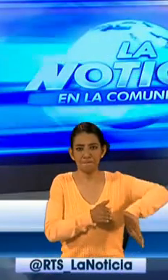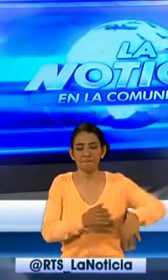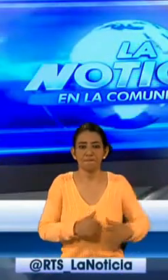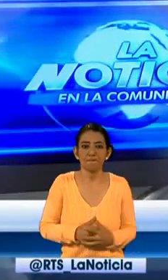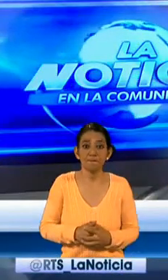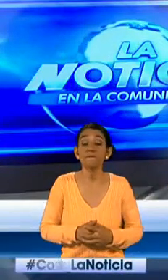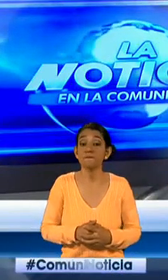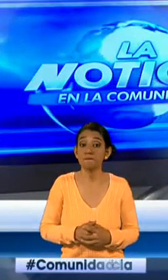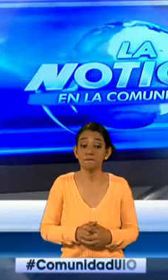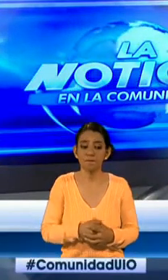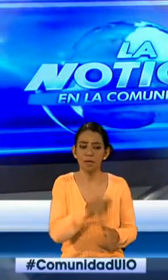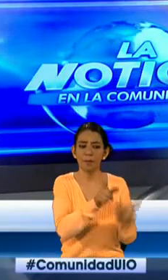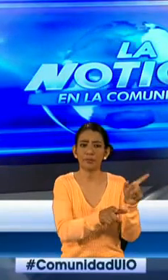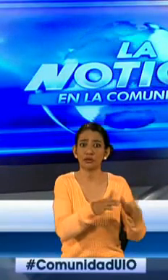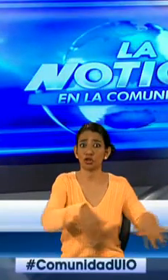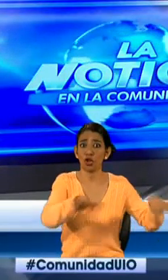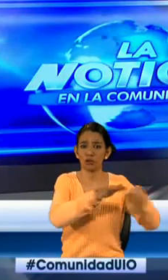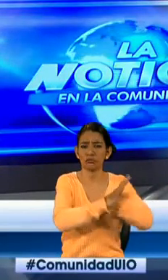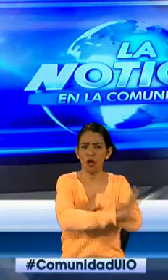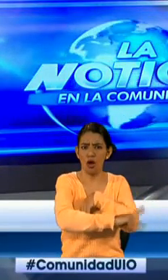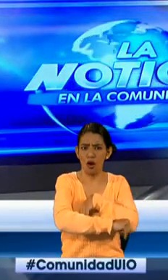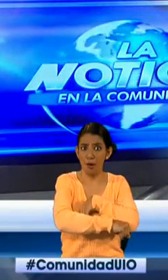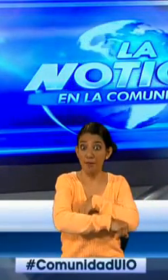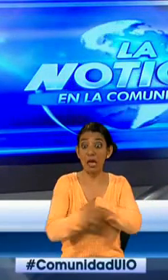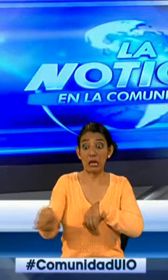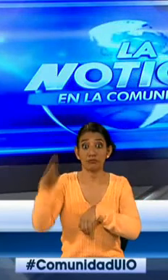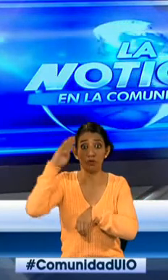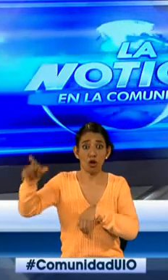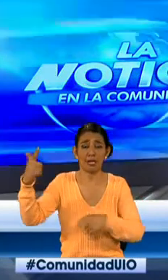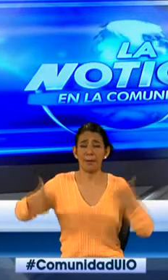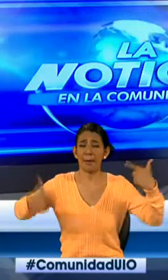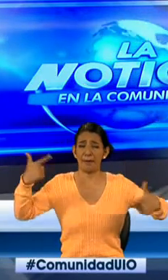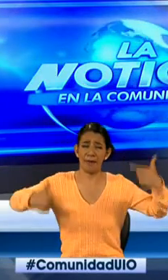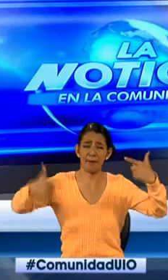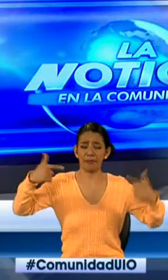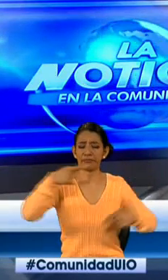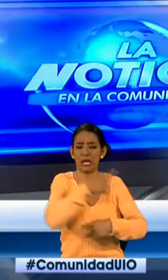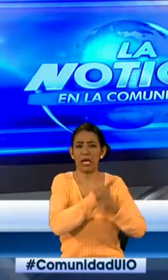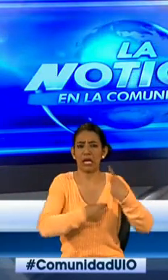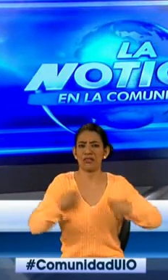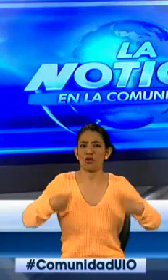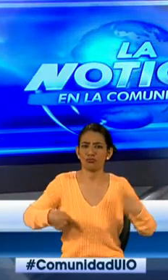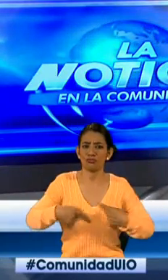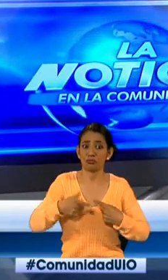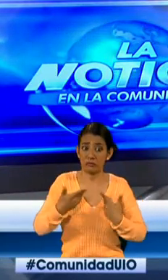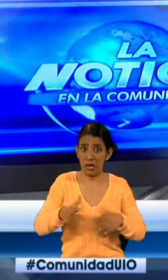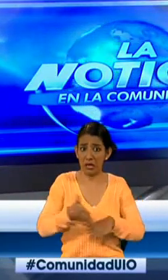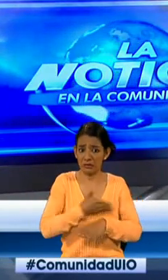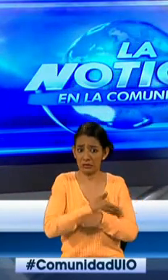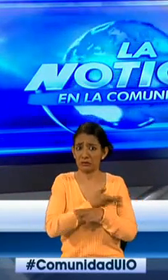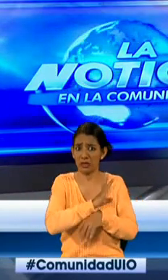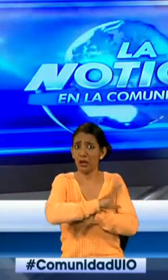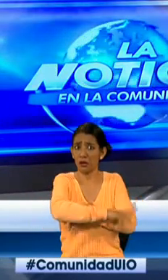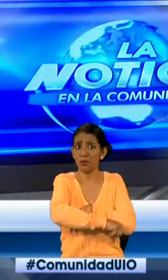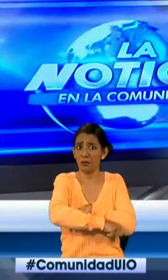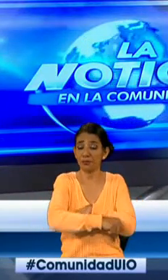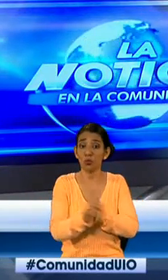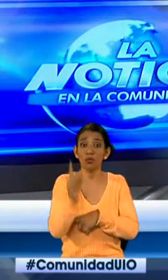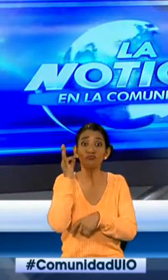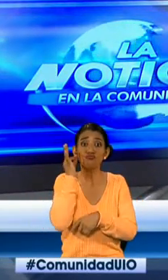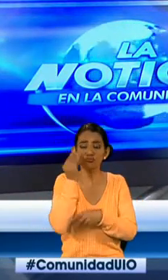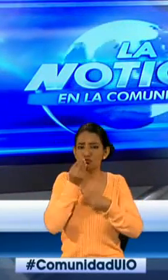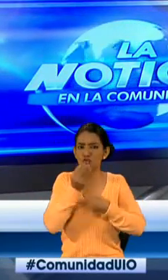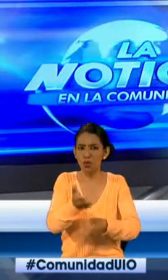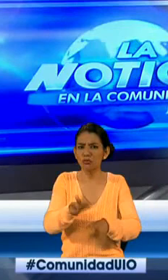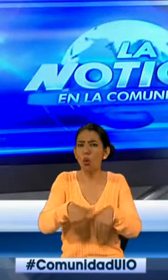enfrentamiento con la policía, presuntos antisociales resultaron heridos. Todo esto ocurrió después de que cometieran una serie de asaltos. Una mujer relata cómo